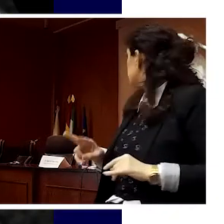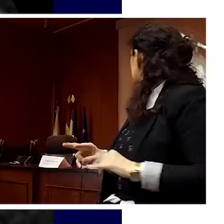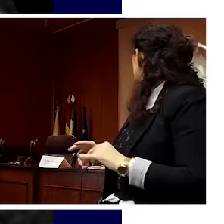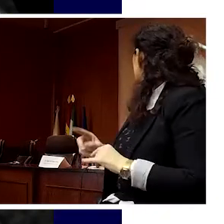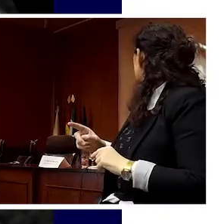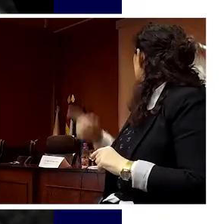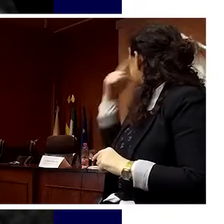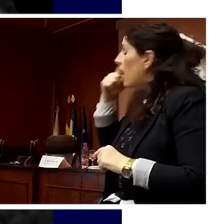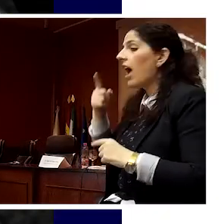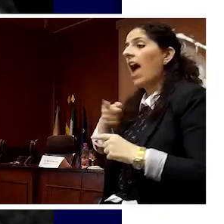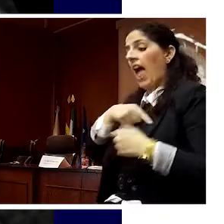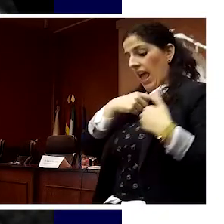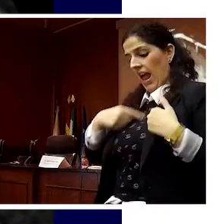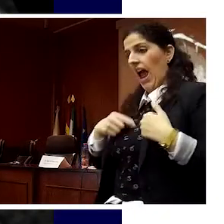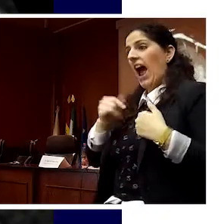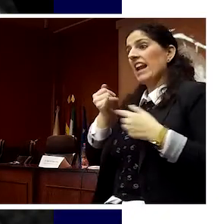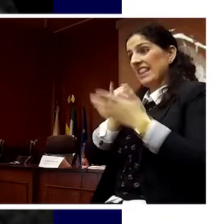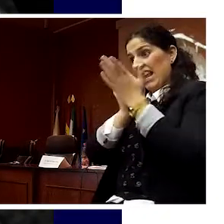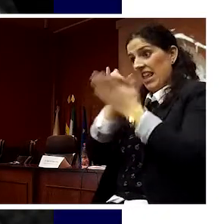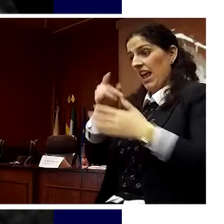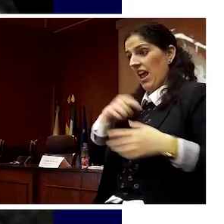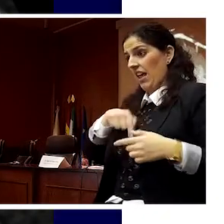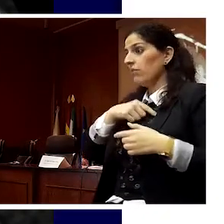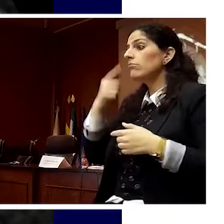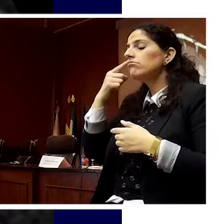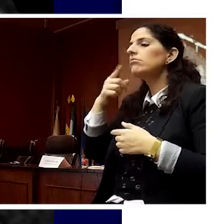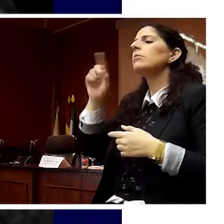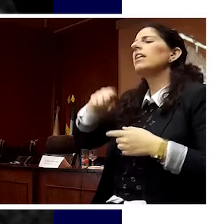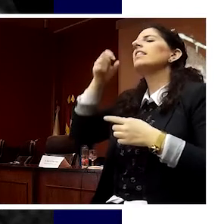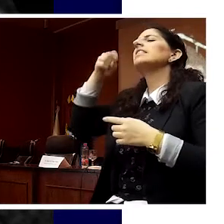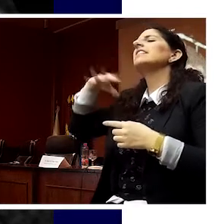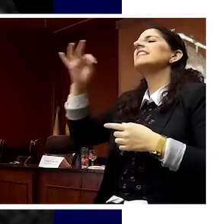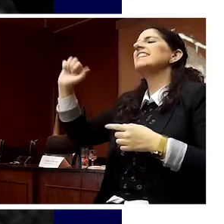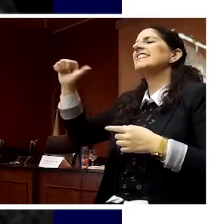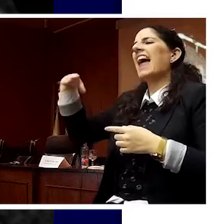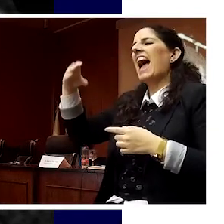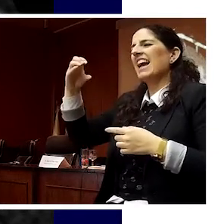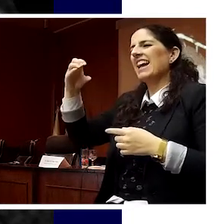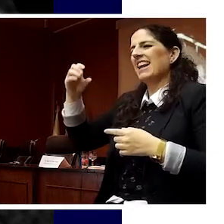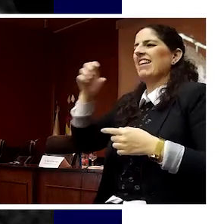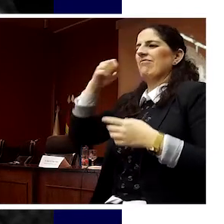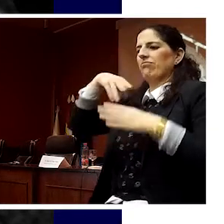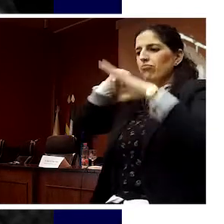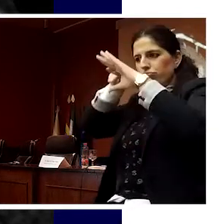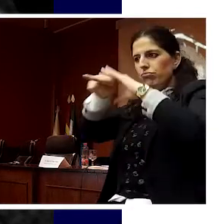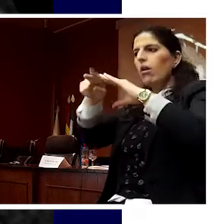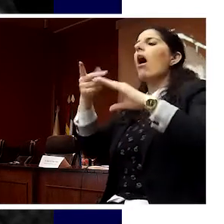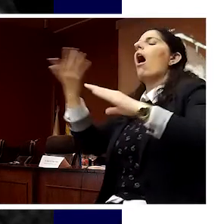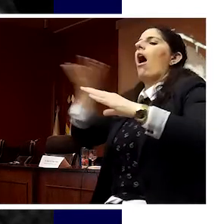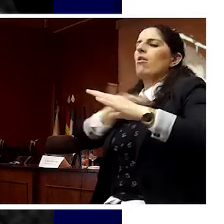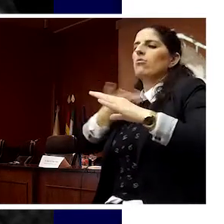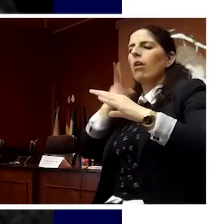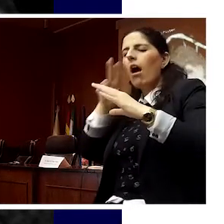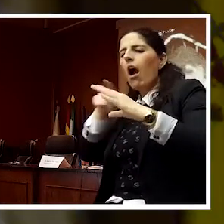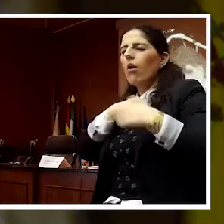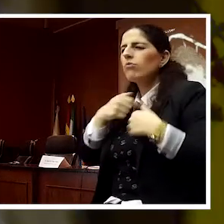la arteria descendente anterior mediante un TAC multicorte. Esta ventaja permite, en las situaciones